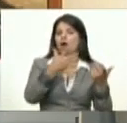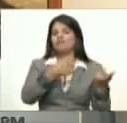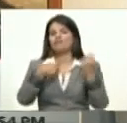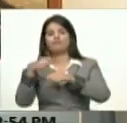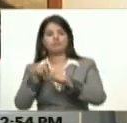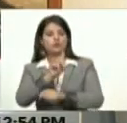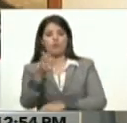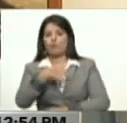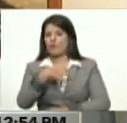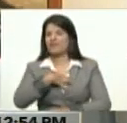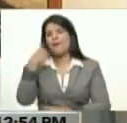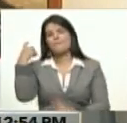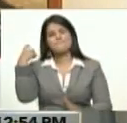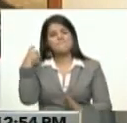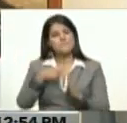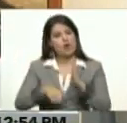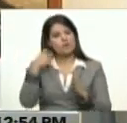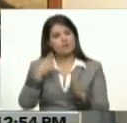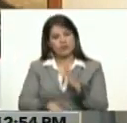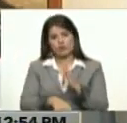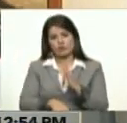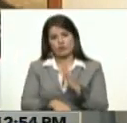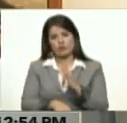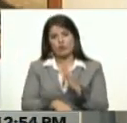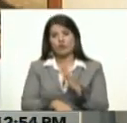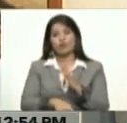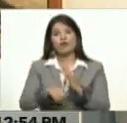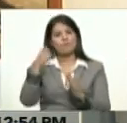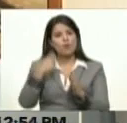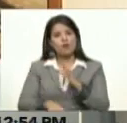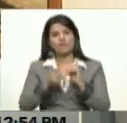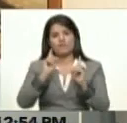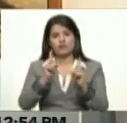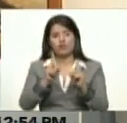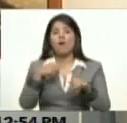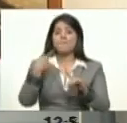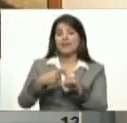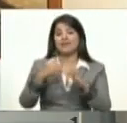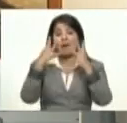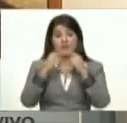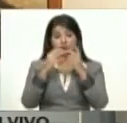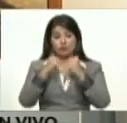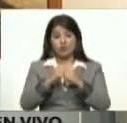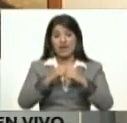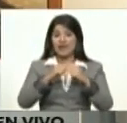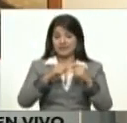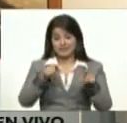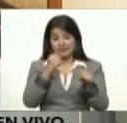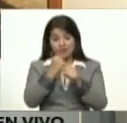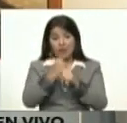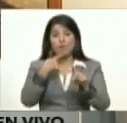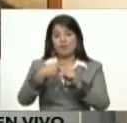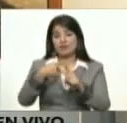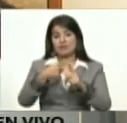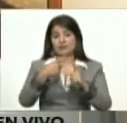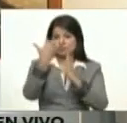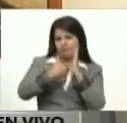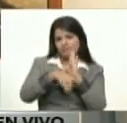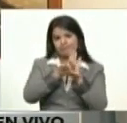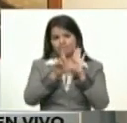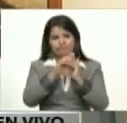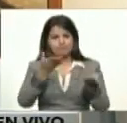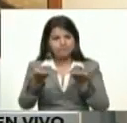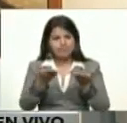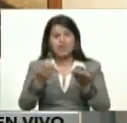declaren imprescriptibles las infracciones administrativas y la acción penal de los ilícitos cambiarios. Es decir,